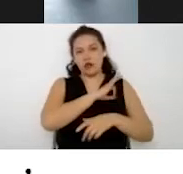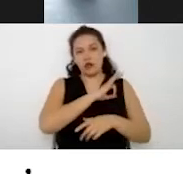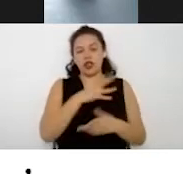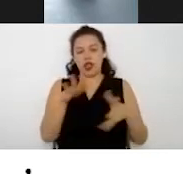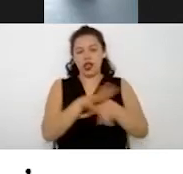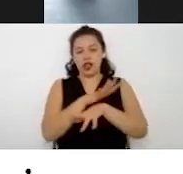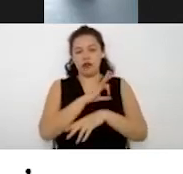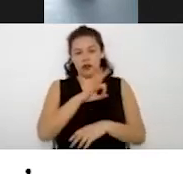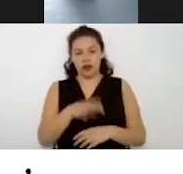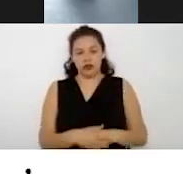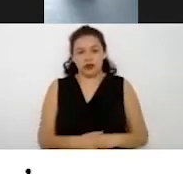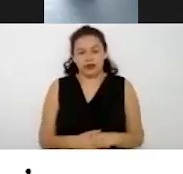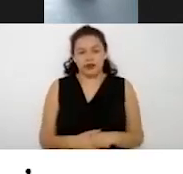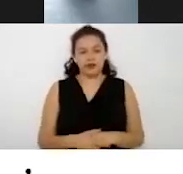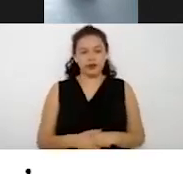aquí les tengo una pregunta.